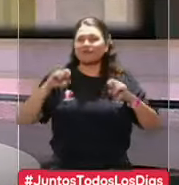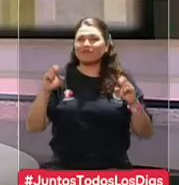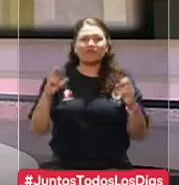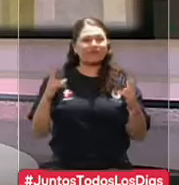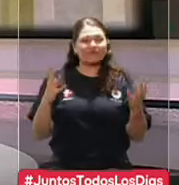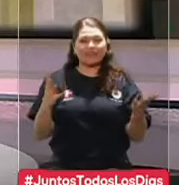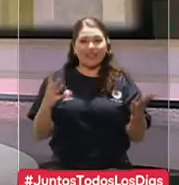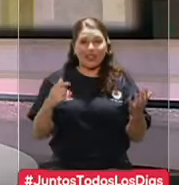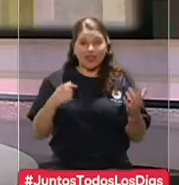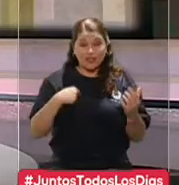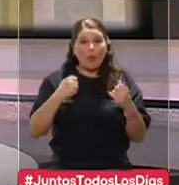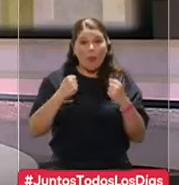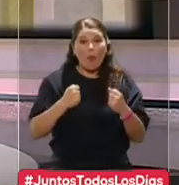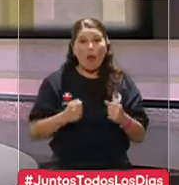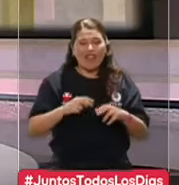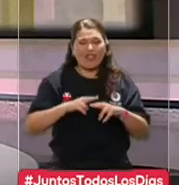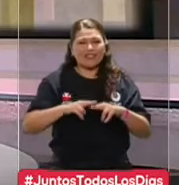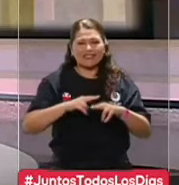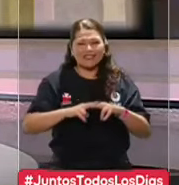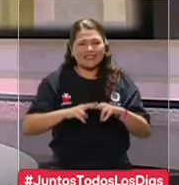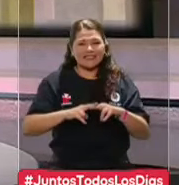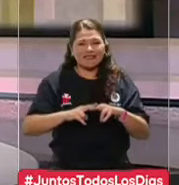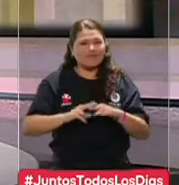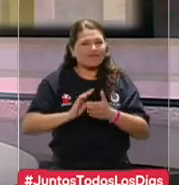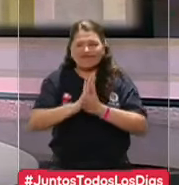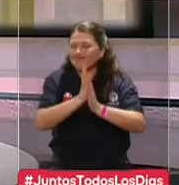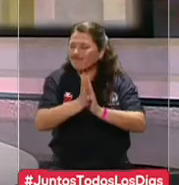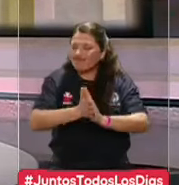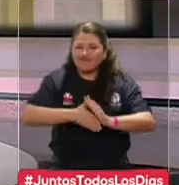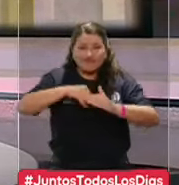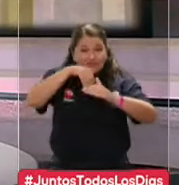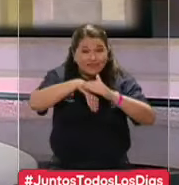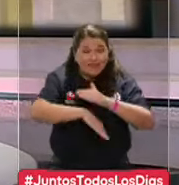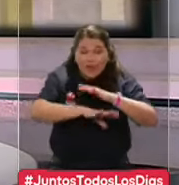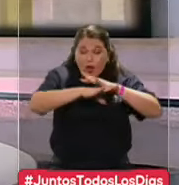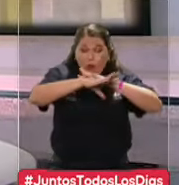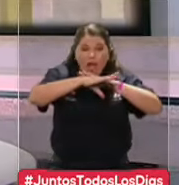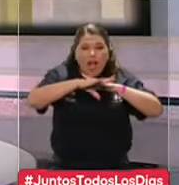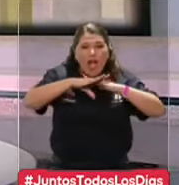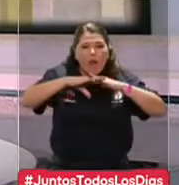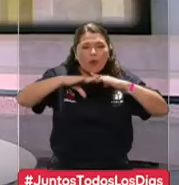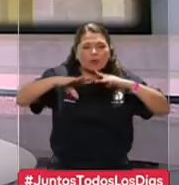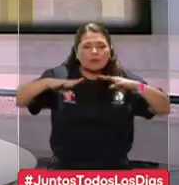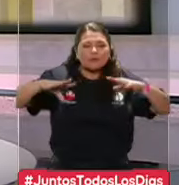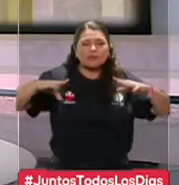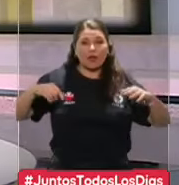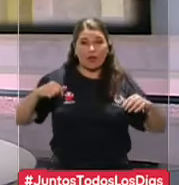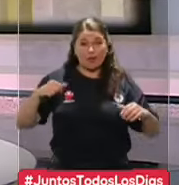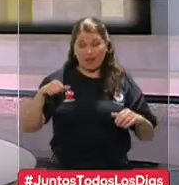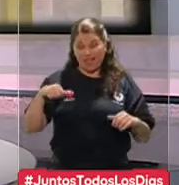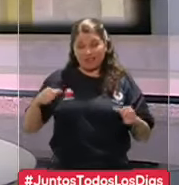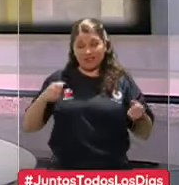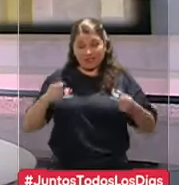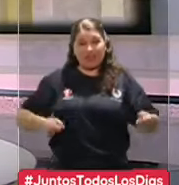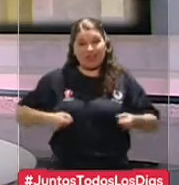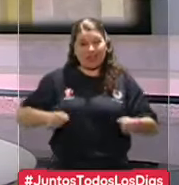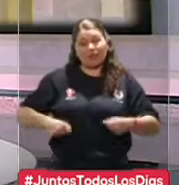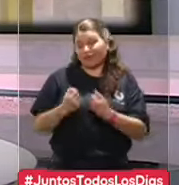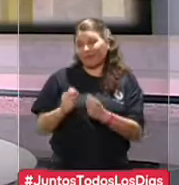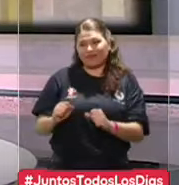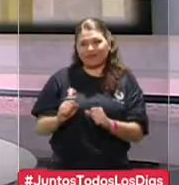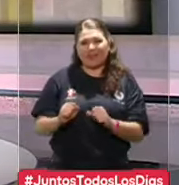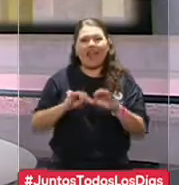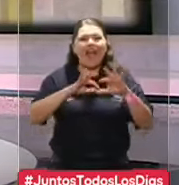como, puedo hacer lo que no puedo hacer estando en la silla de ruedas. Y nada, me ayudó